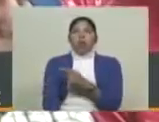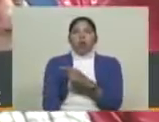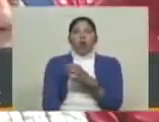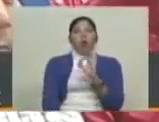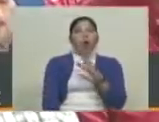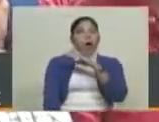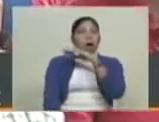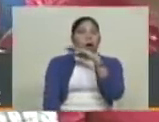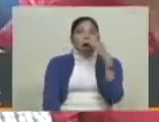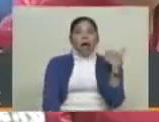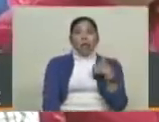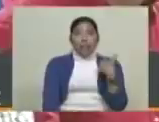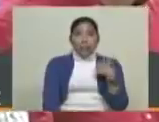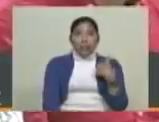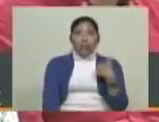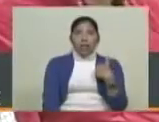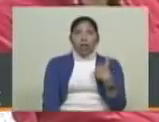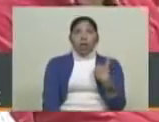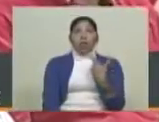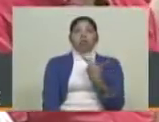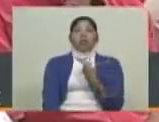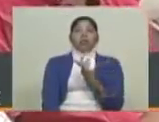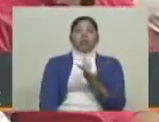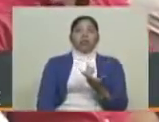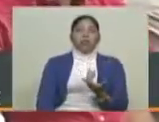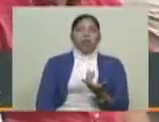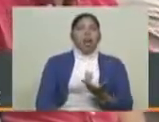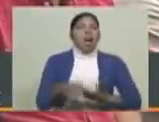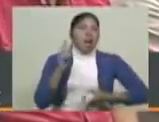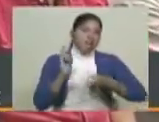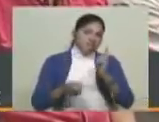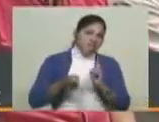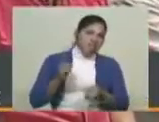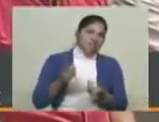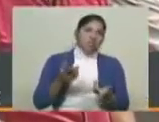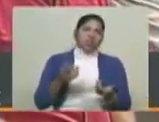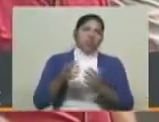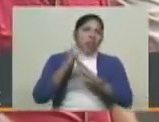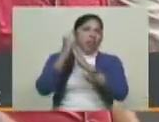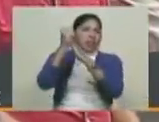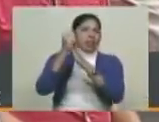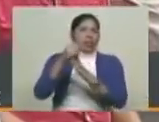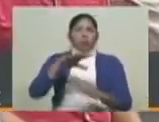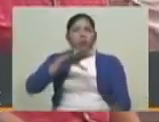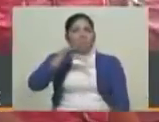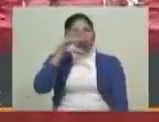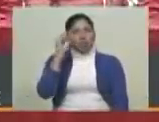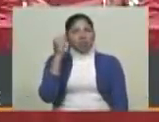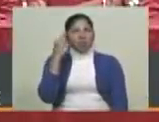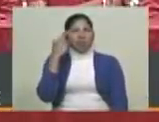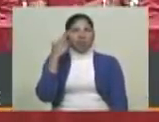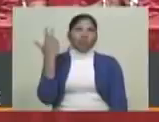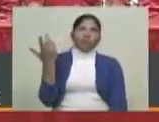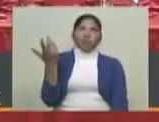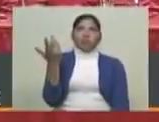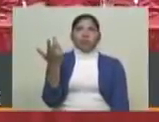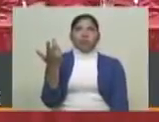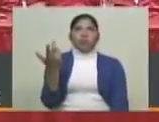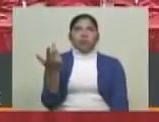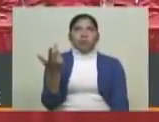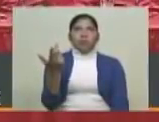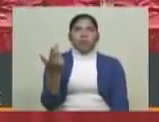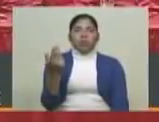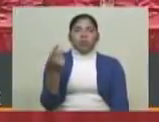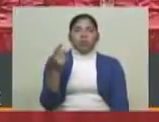Argentina. Cada vez, y a veces los líderes no entienden que la receta fundamental para eso